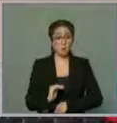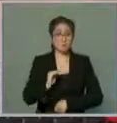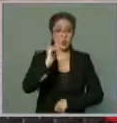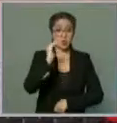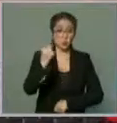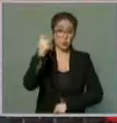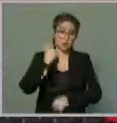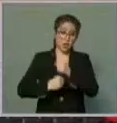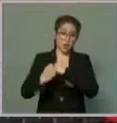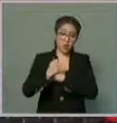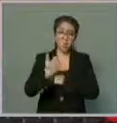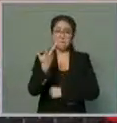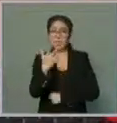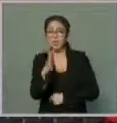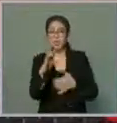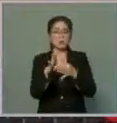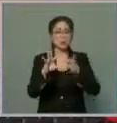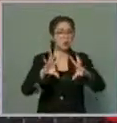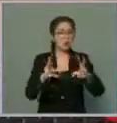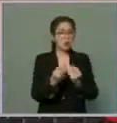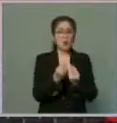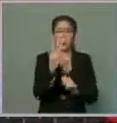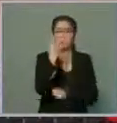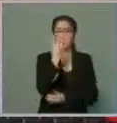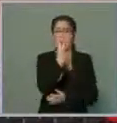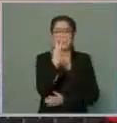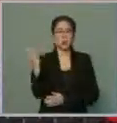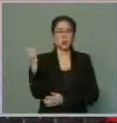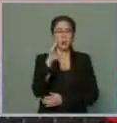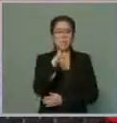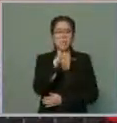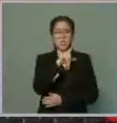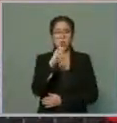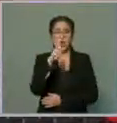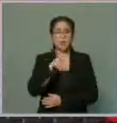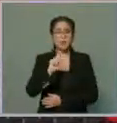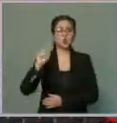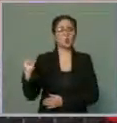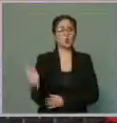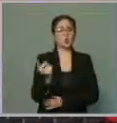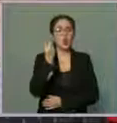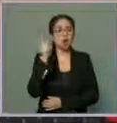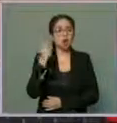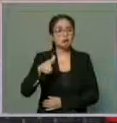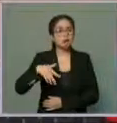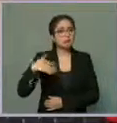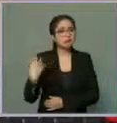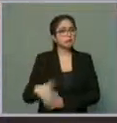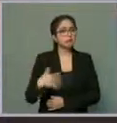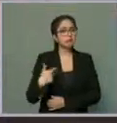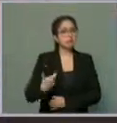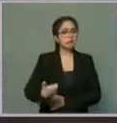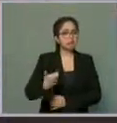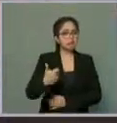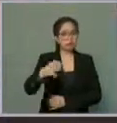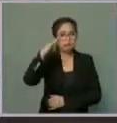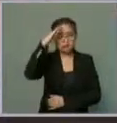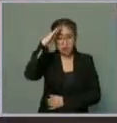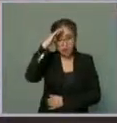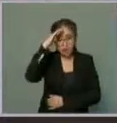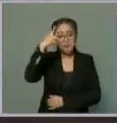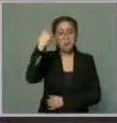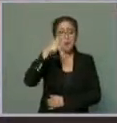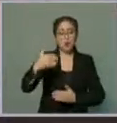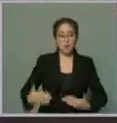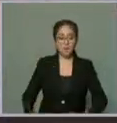casi 400 billones de dólares. Es una cifra muy grande. Sí. Entonces, el tema con el muro